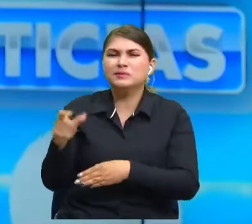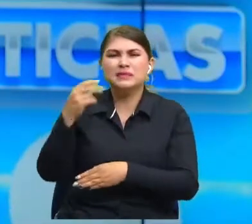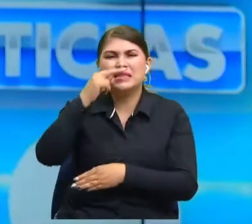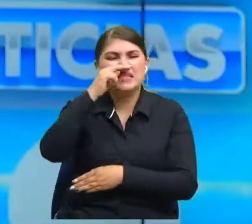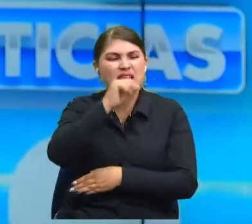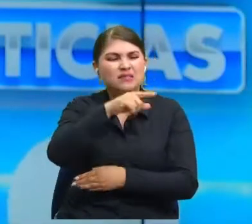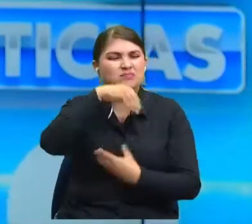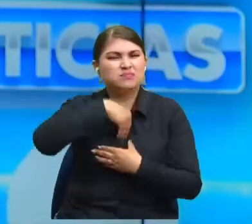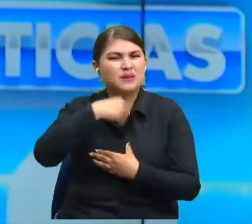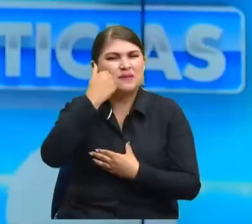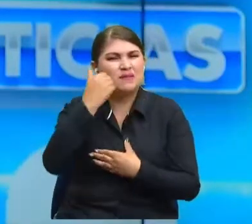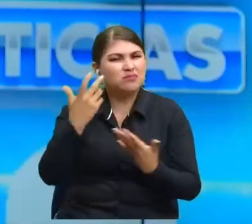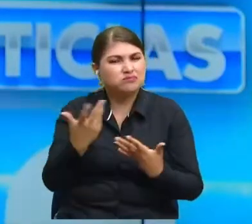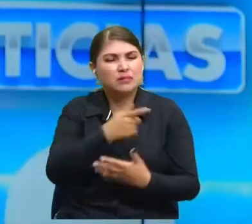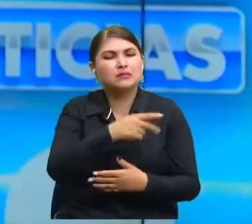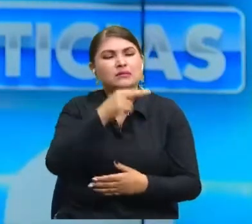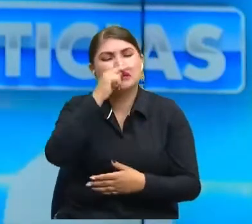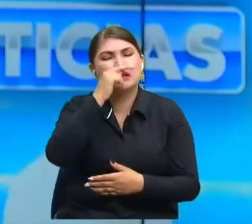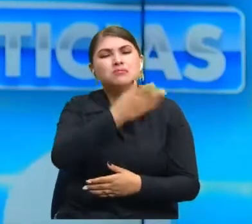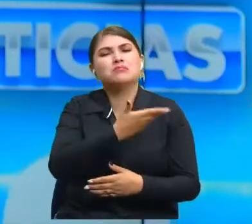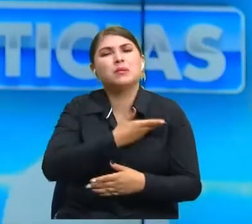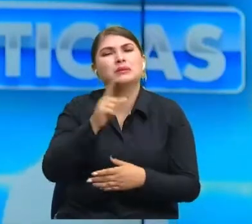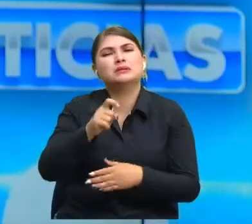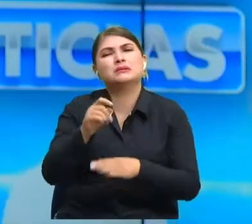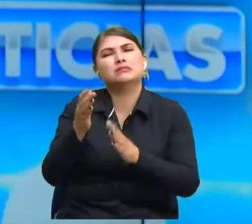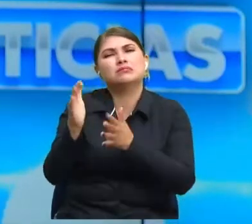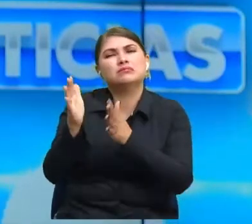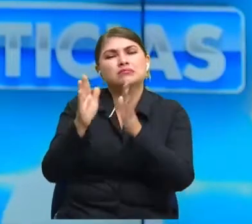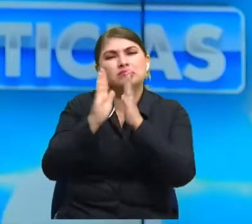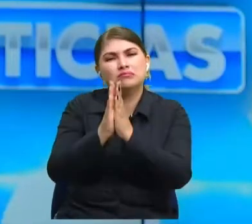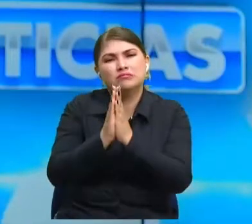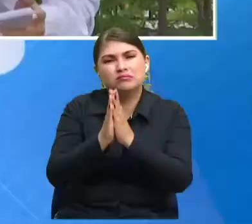la niña y cuál es el llamado que hace la madre de la menor?